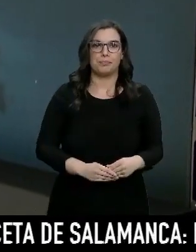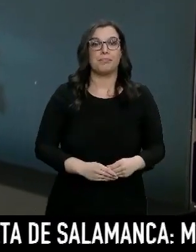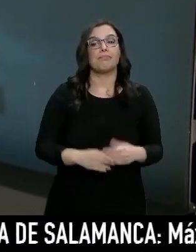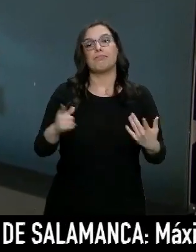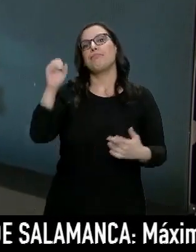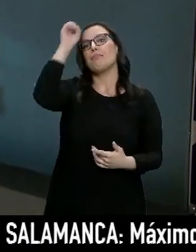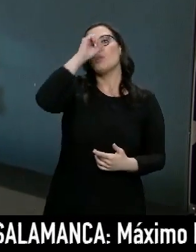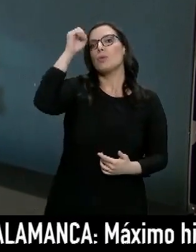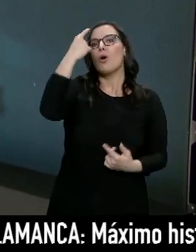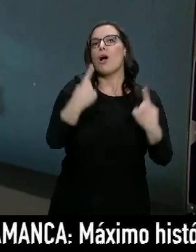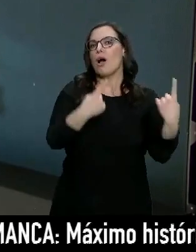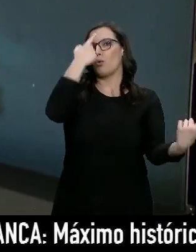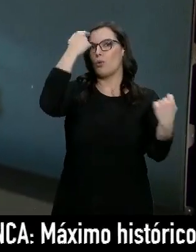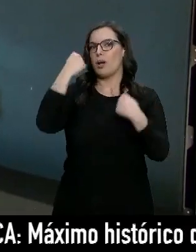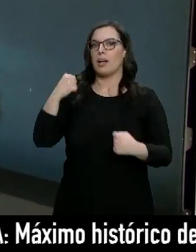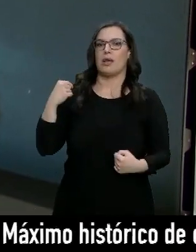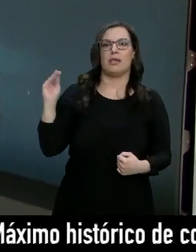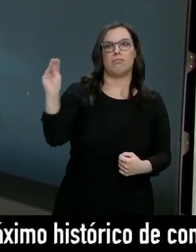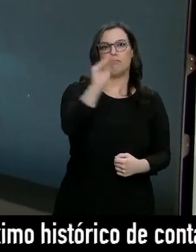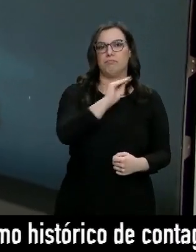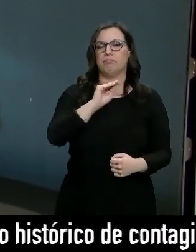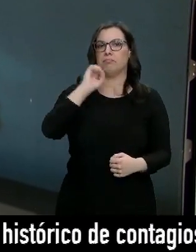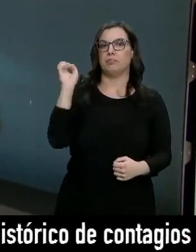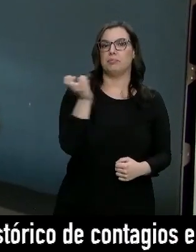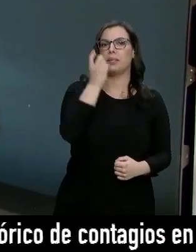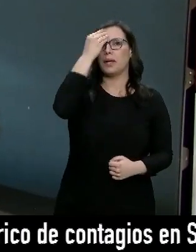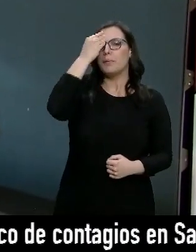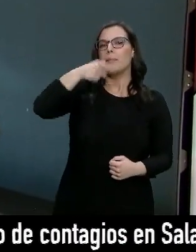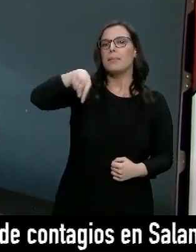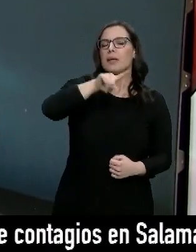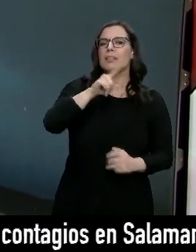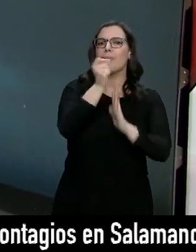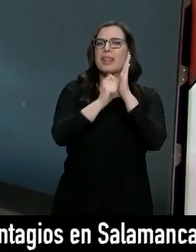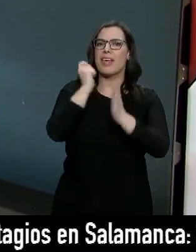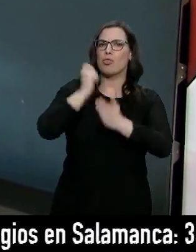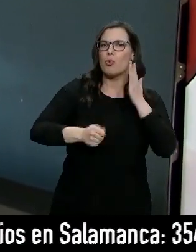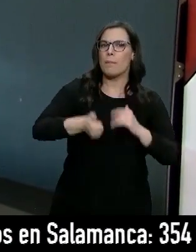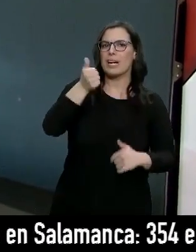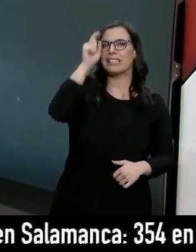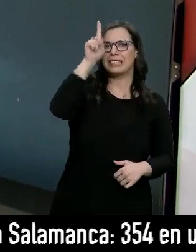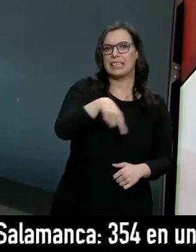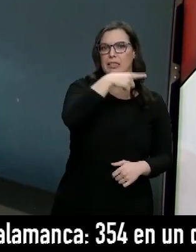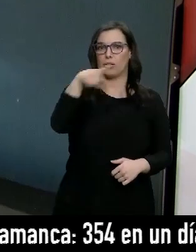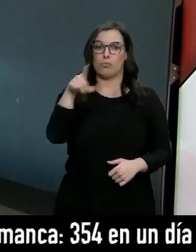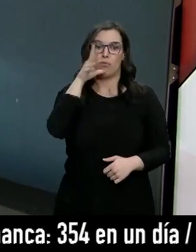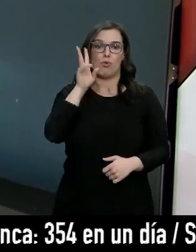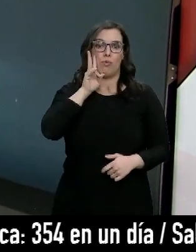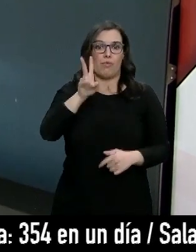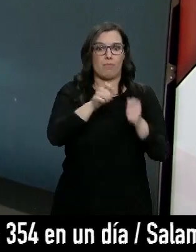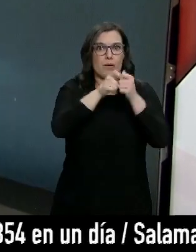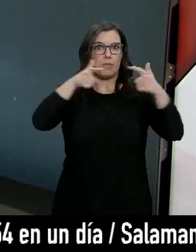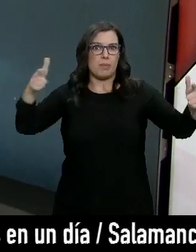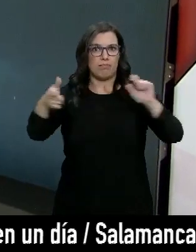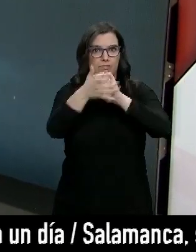la valoración de algunos expertos a los que hemos preguntado si creen que son necesarias medidas más duras a la vista del ritmo al que crecen